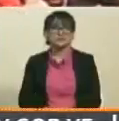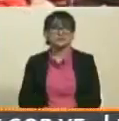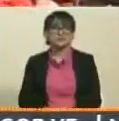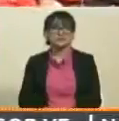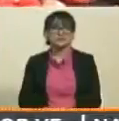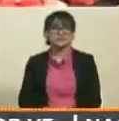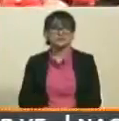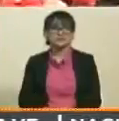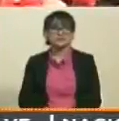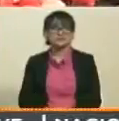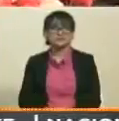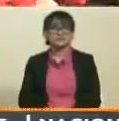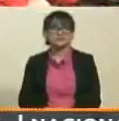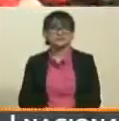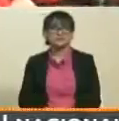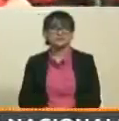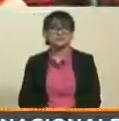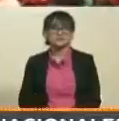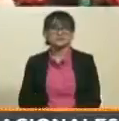Y cuando digo yo,